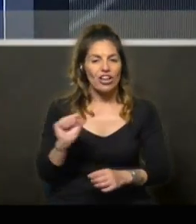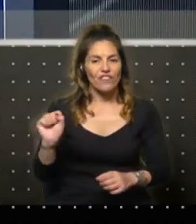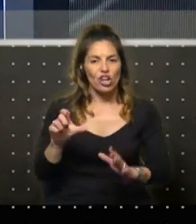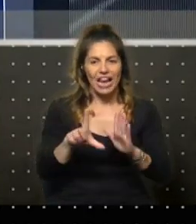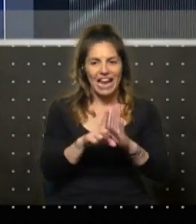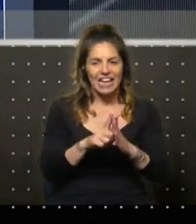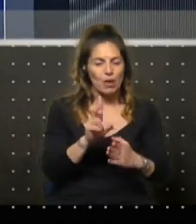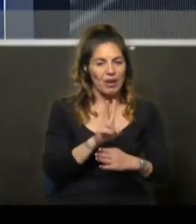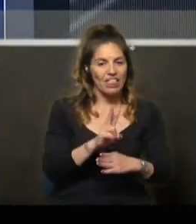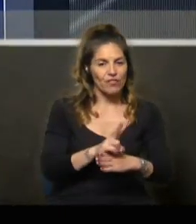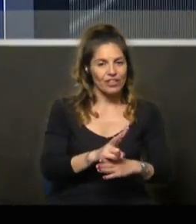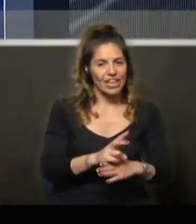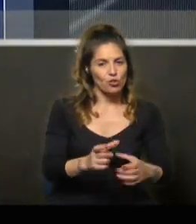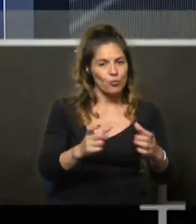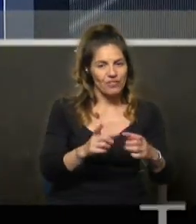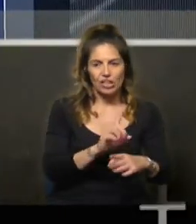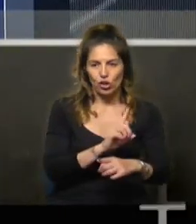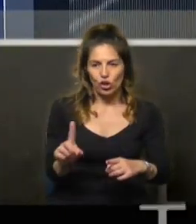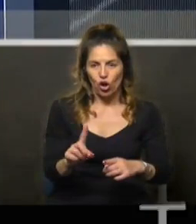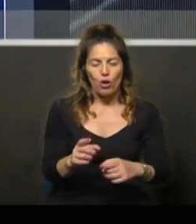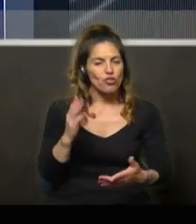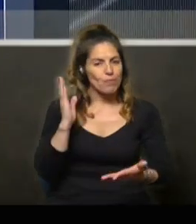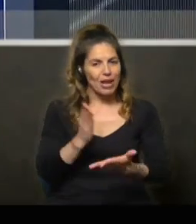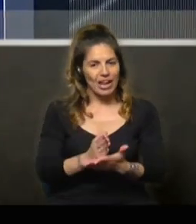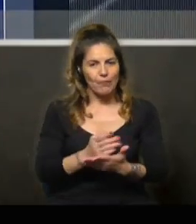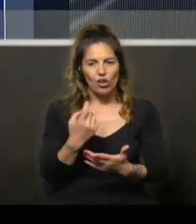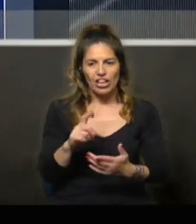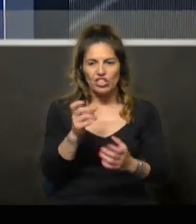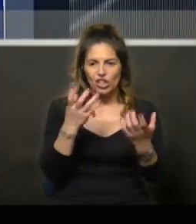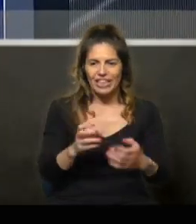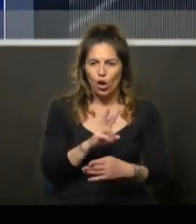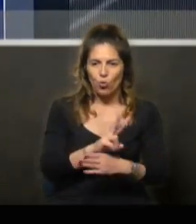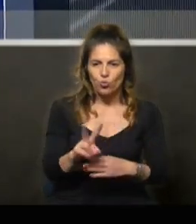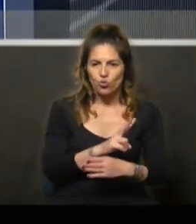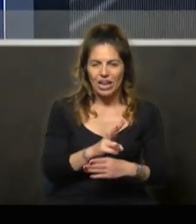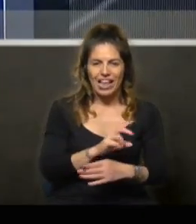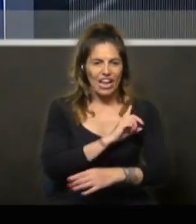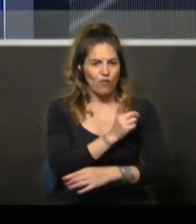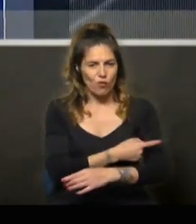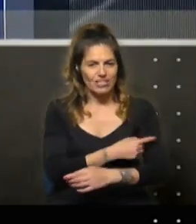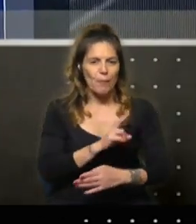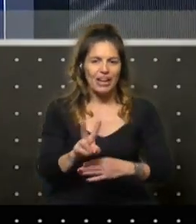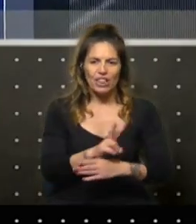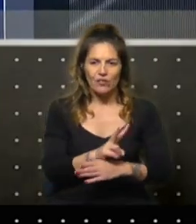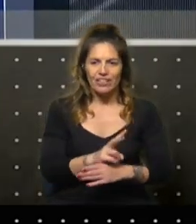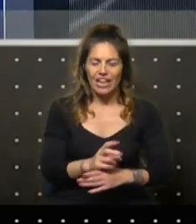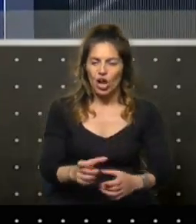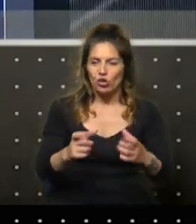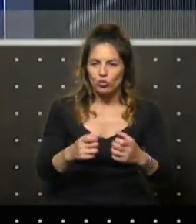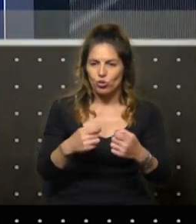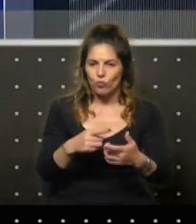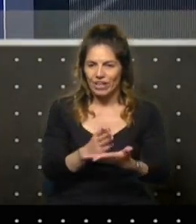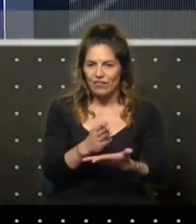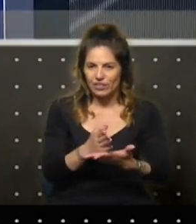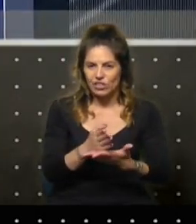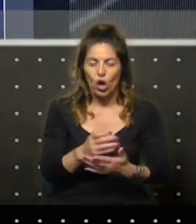defender sus privilegios vamos a ser implacables con aquellos que quieran utilizar la fuerza para defender sus privilegios al